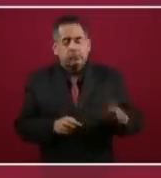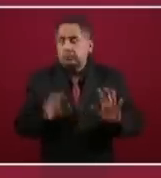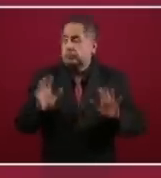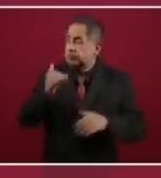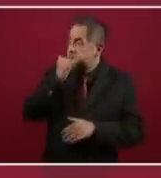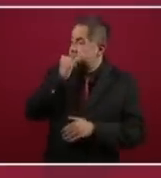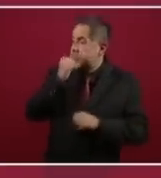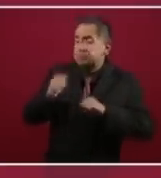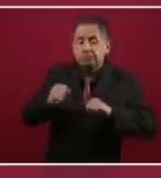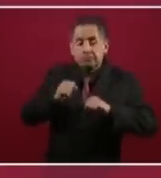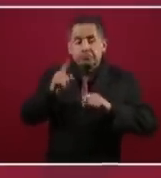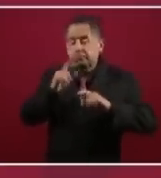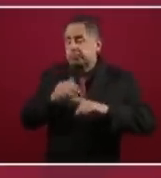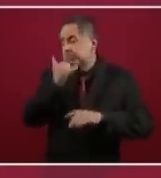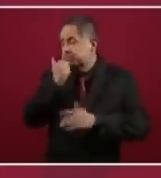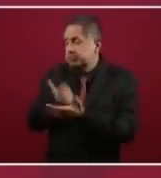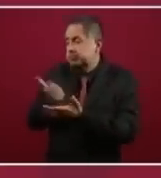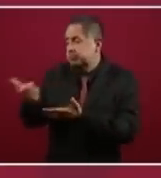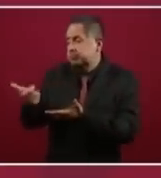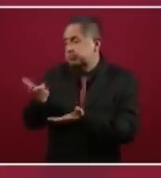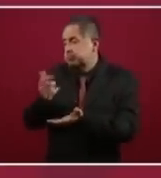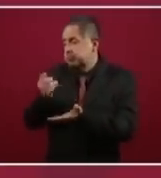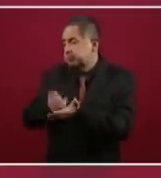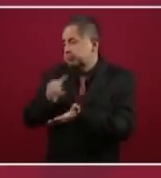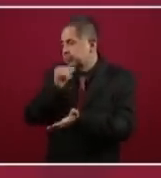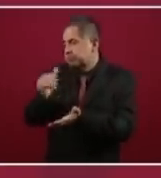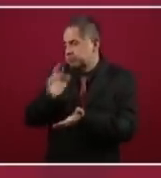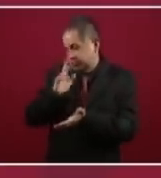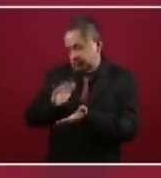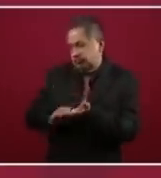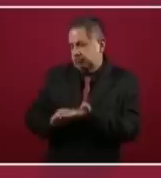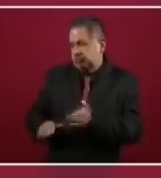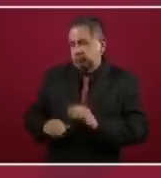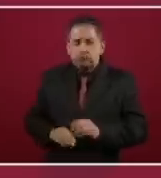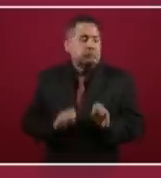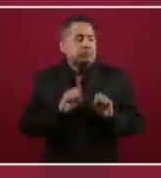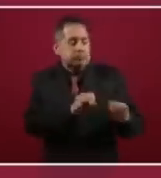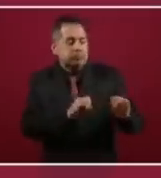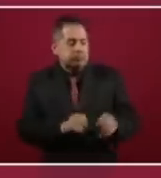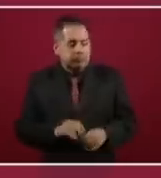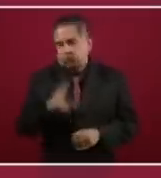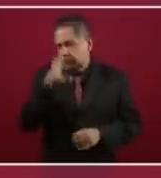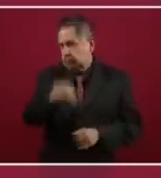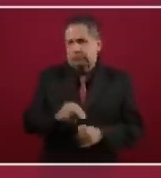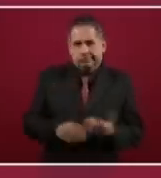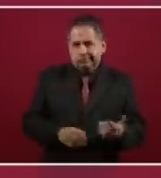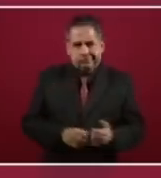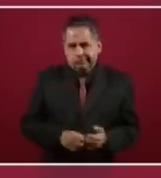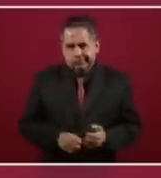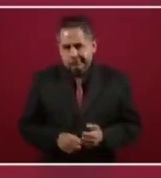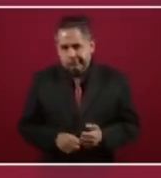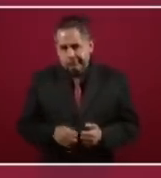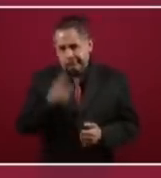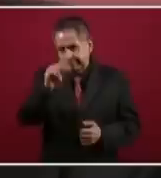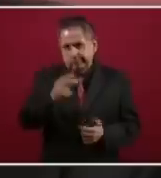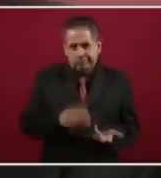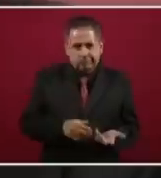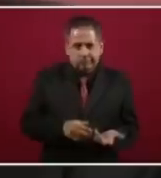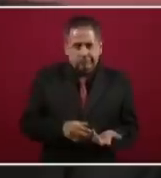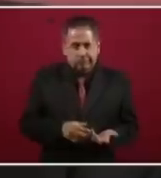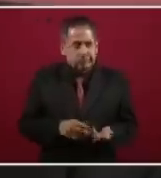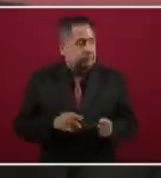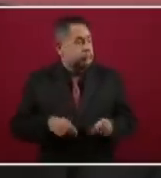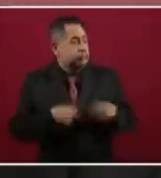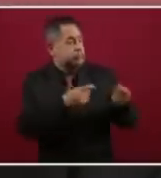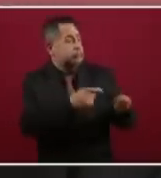dejarse abierta la posibilidad de que una de las medidas sea de que se condonen los impuestos